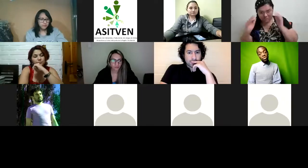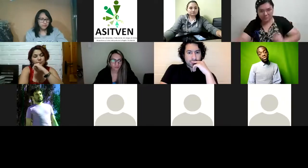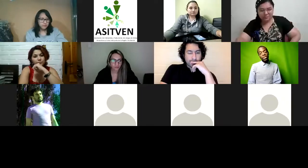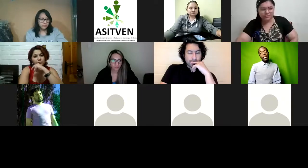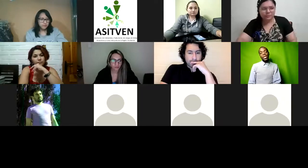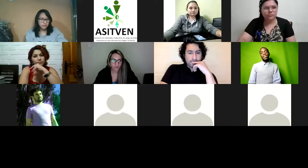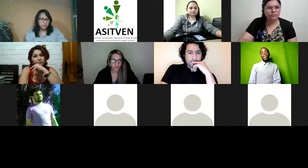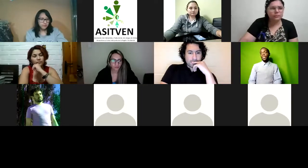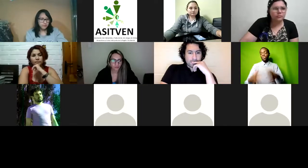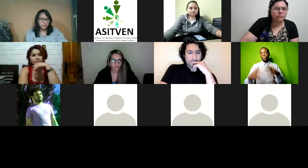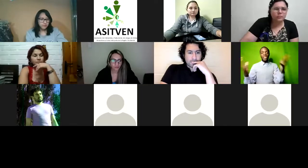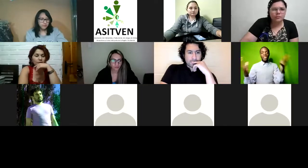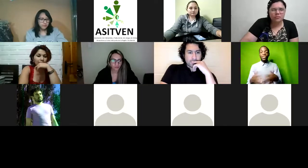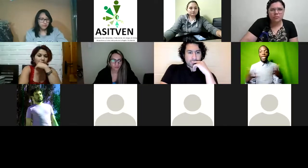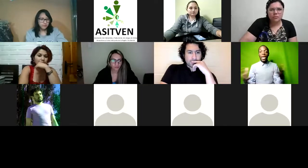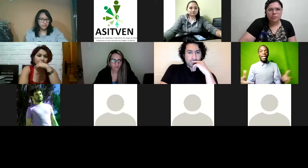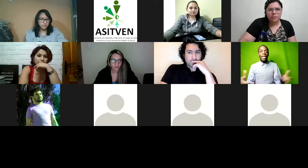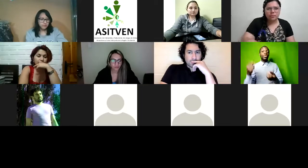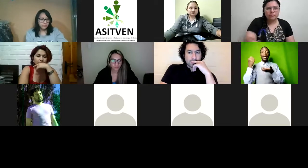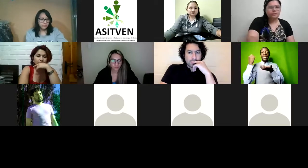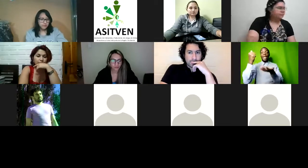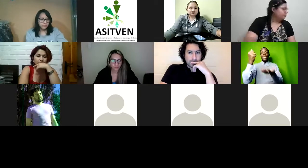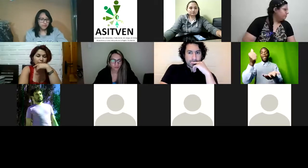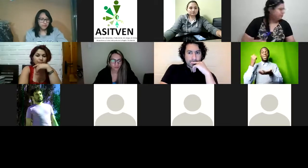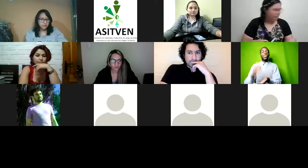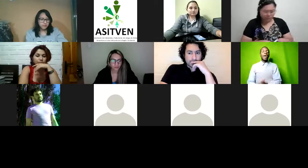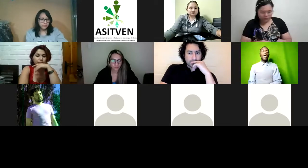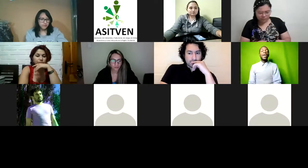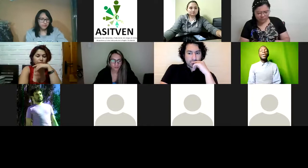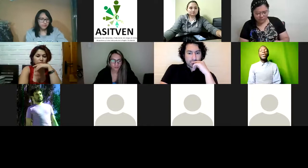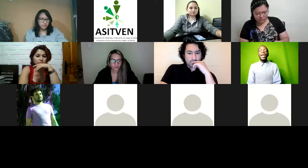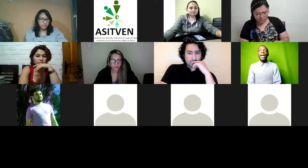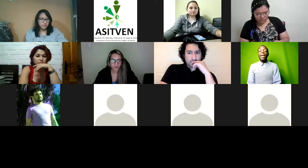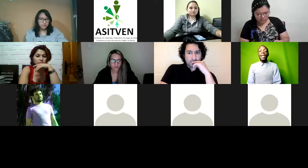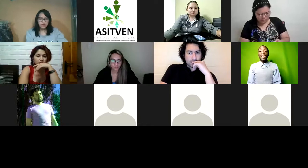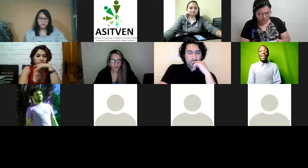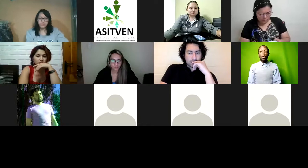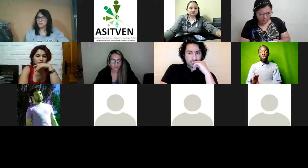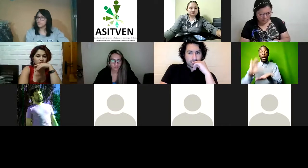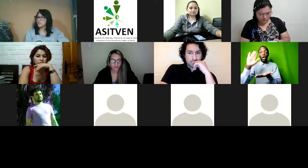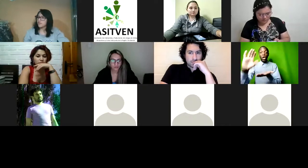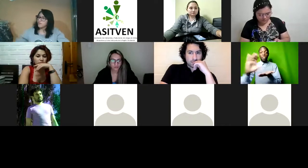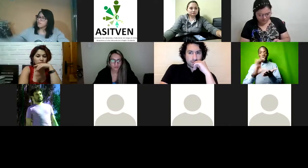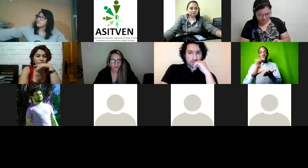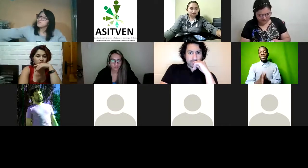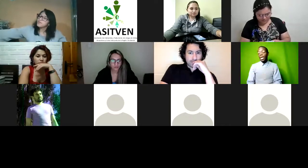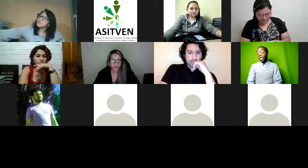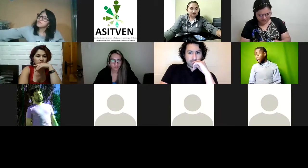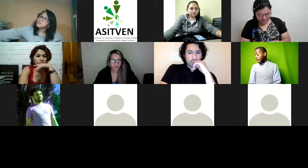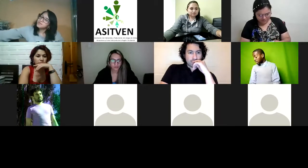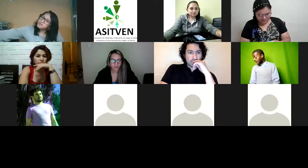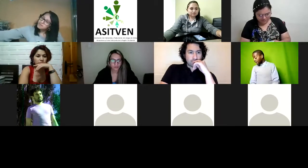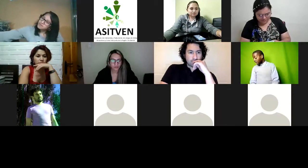Unidos en estas conferencias internacionales. Fue una de las que comenzó a dar recursos económicos